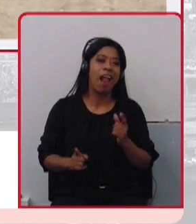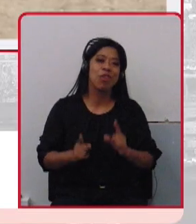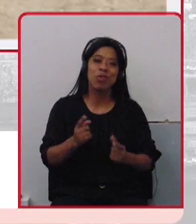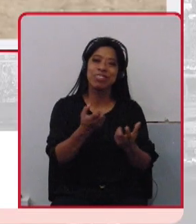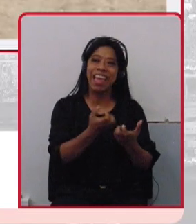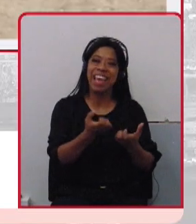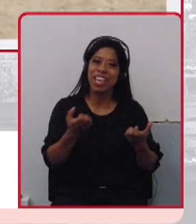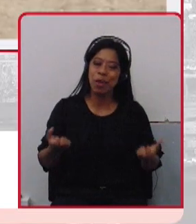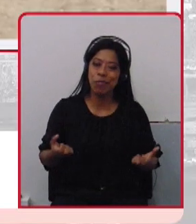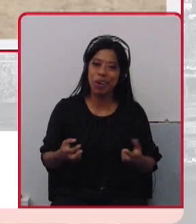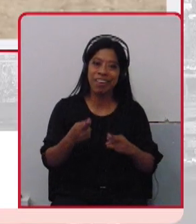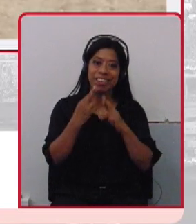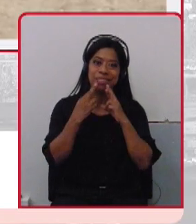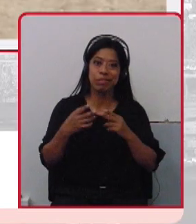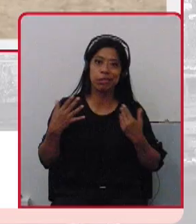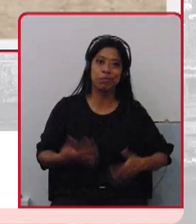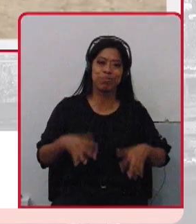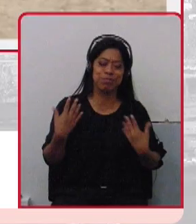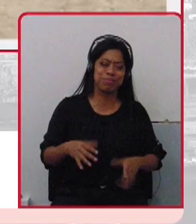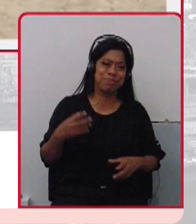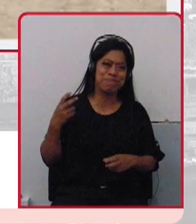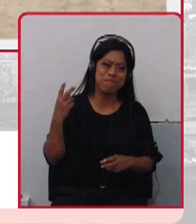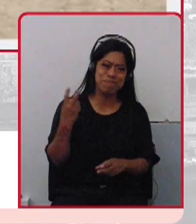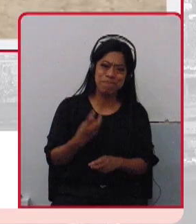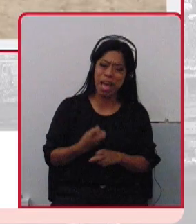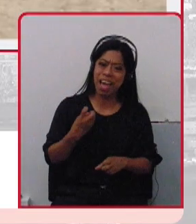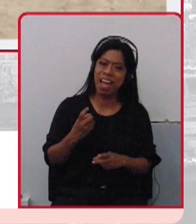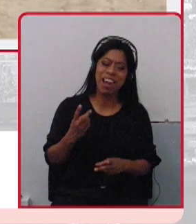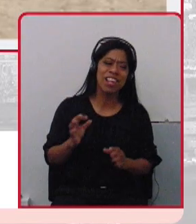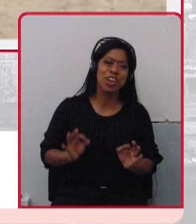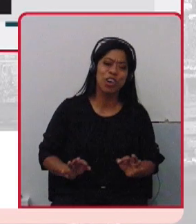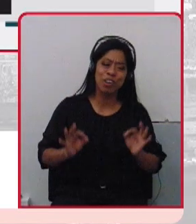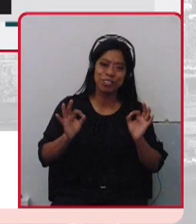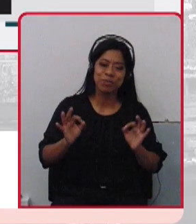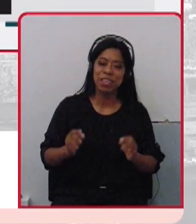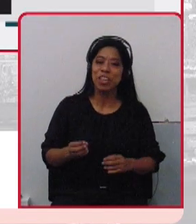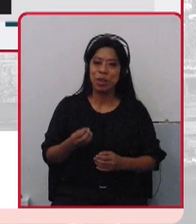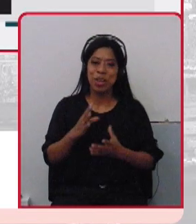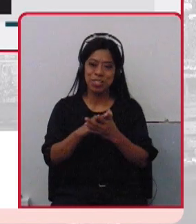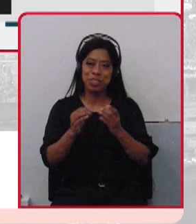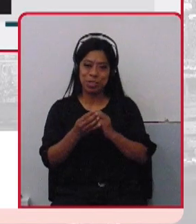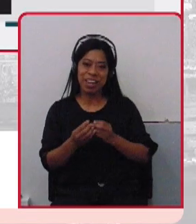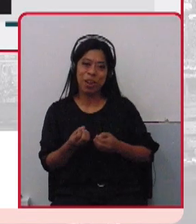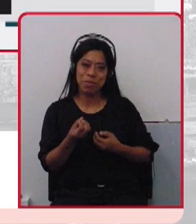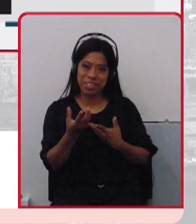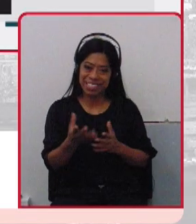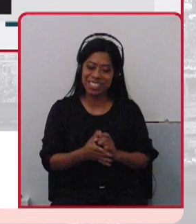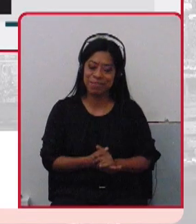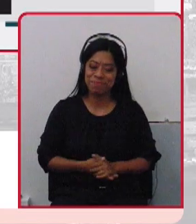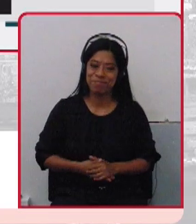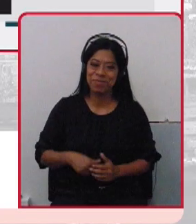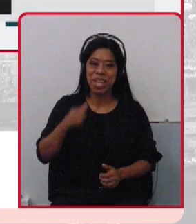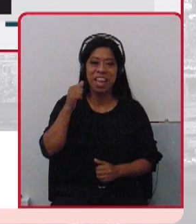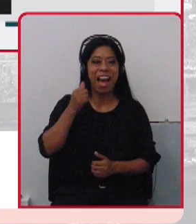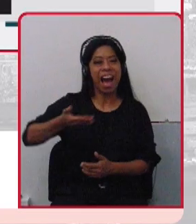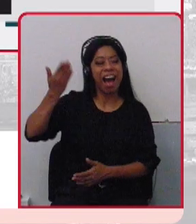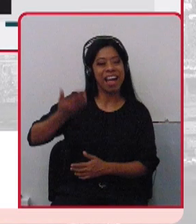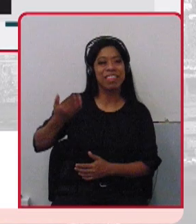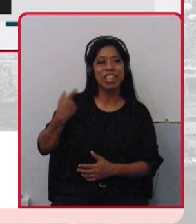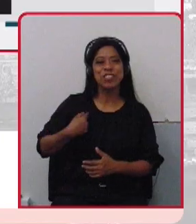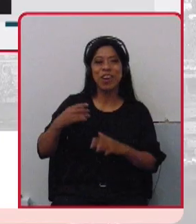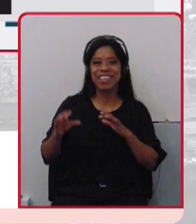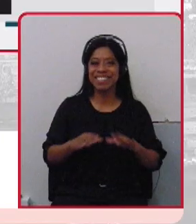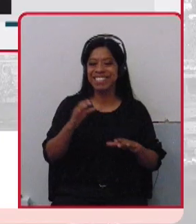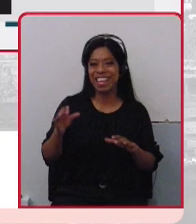generar resultados catastróficos. Quiero contar con ustedes una anécdota. Yo justo cuando estaba desarrollando